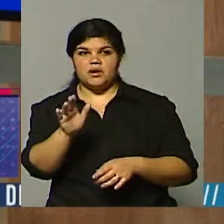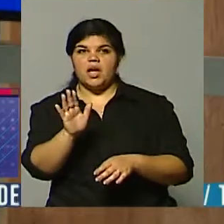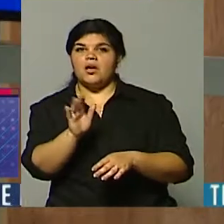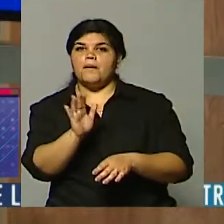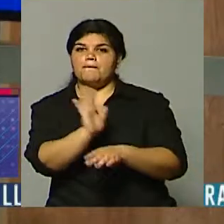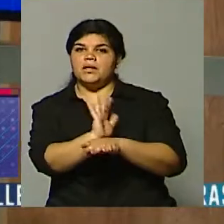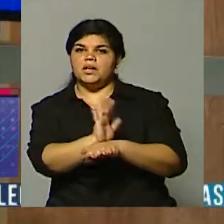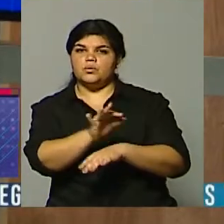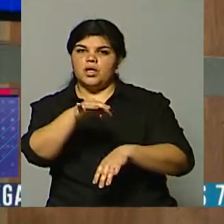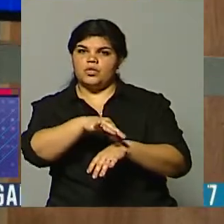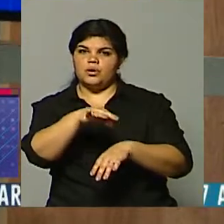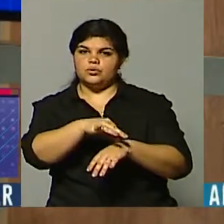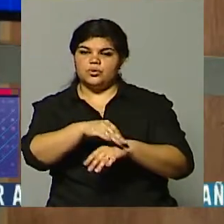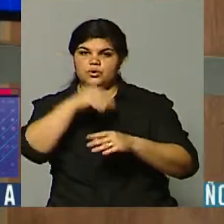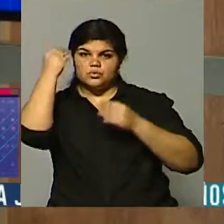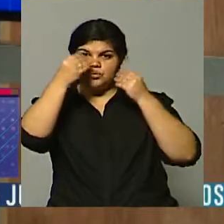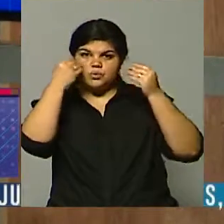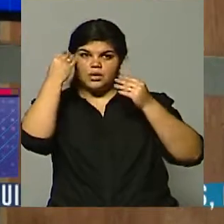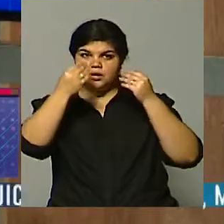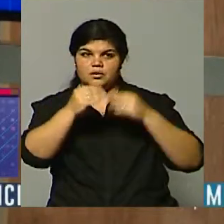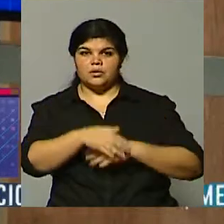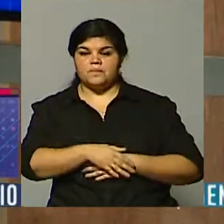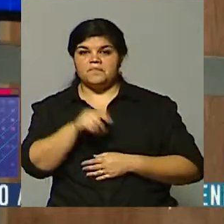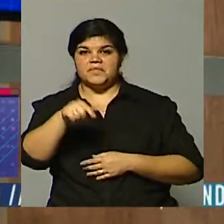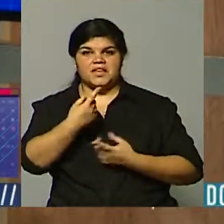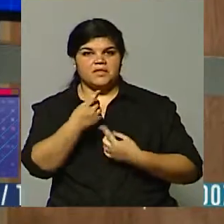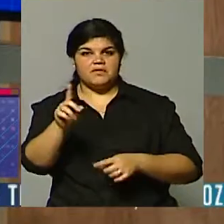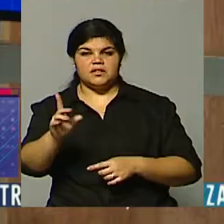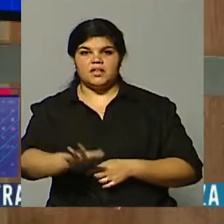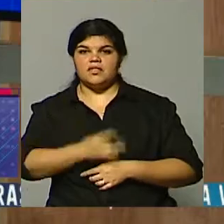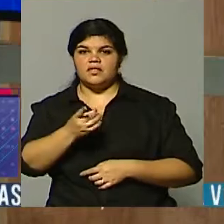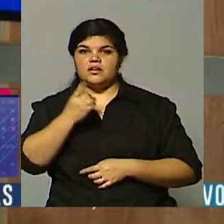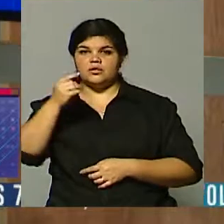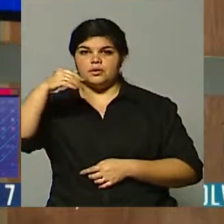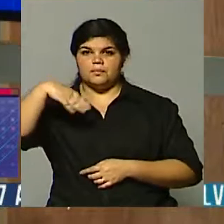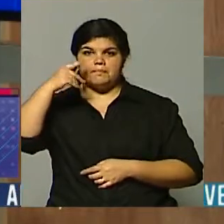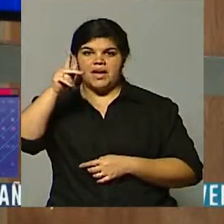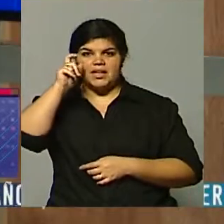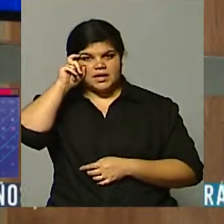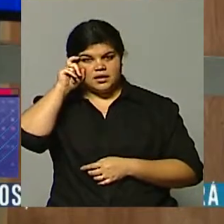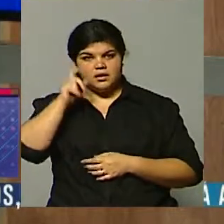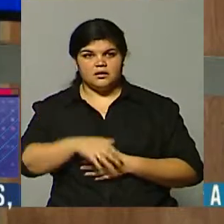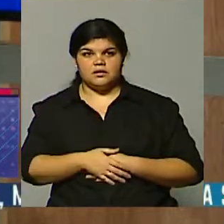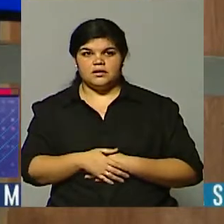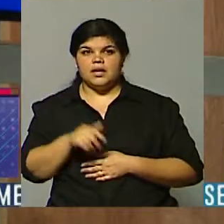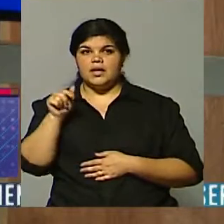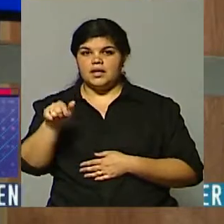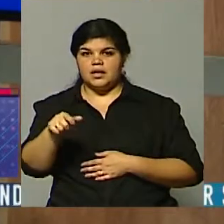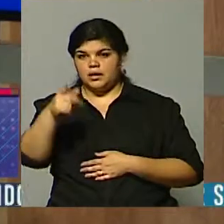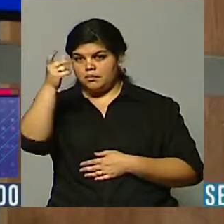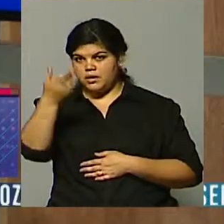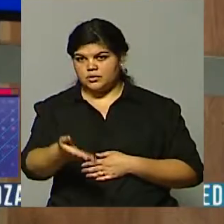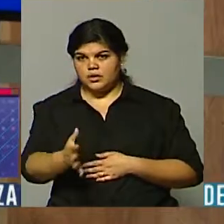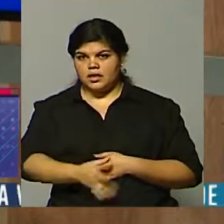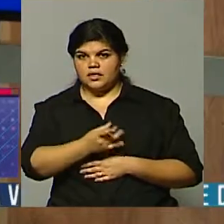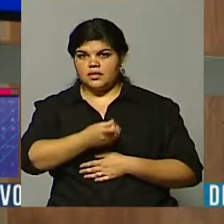Sueño, ya que su director es Mike Flanagan, reconocido en la actualidad por ser quizás uno de los directores de